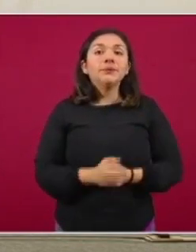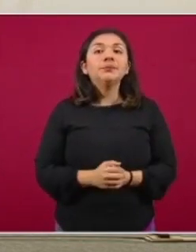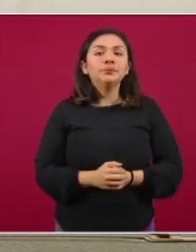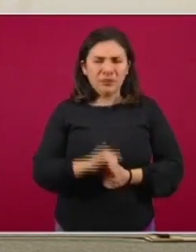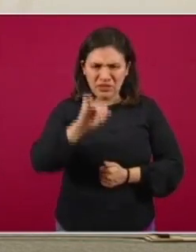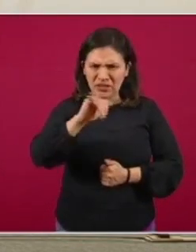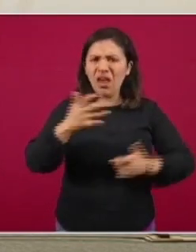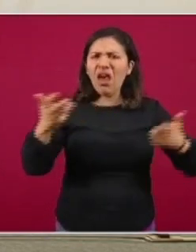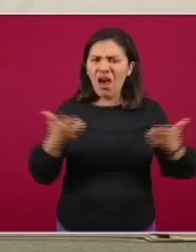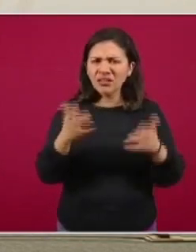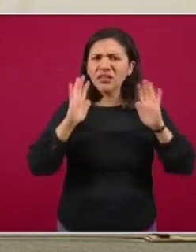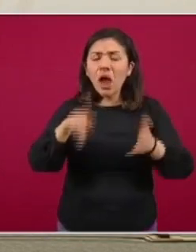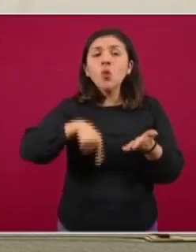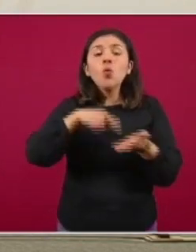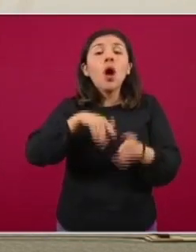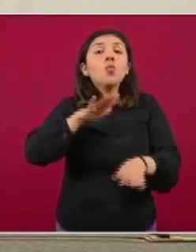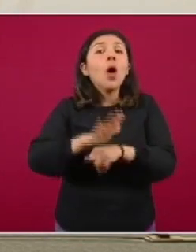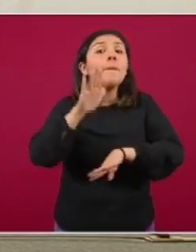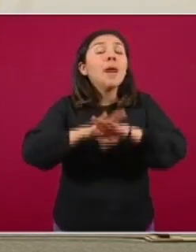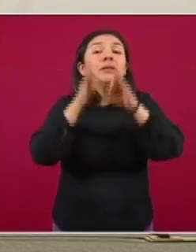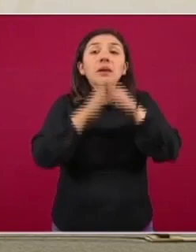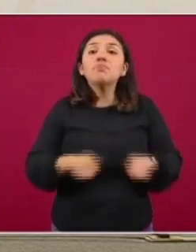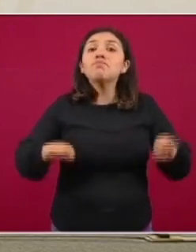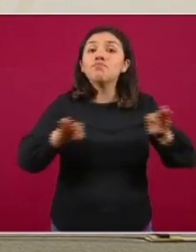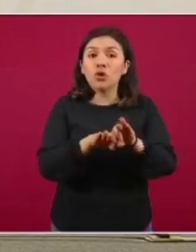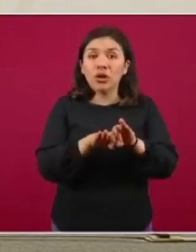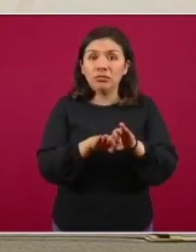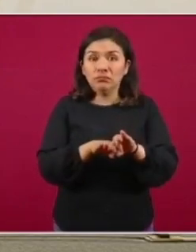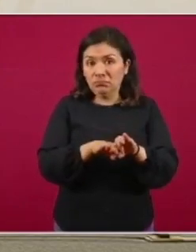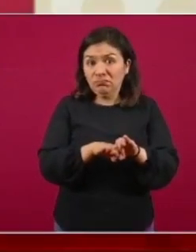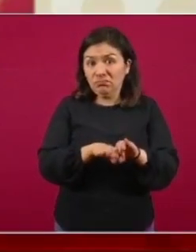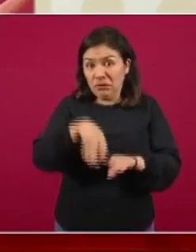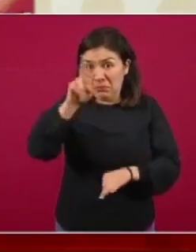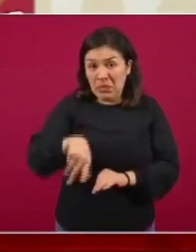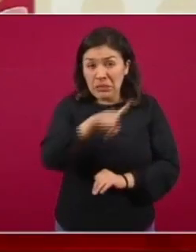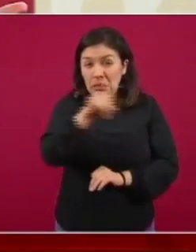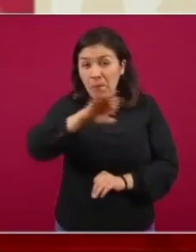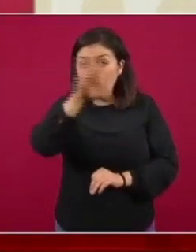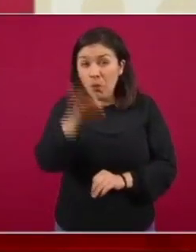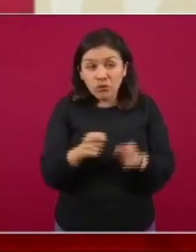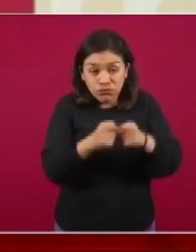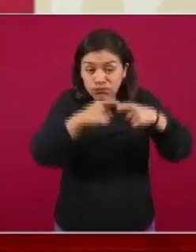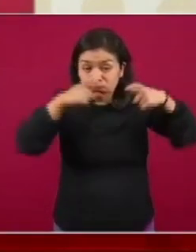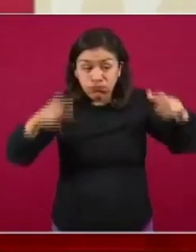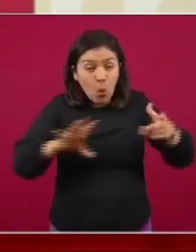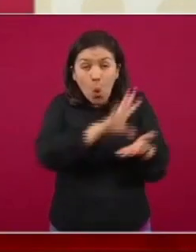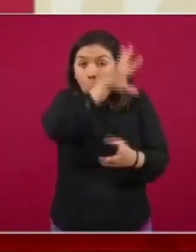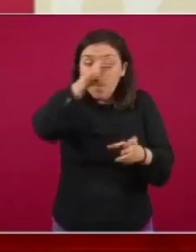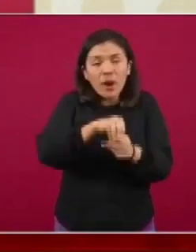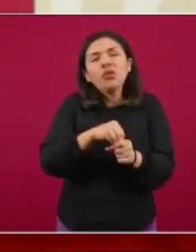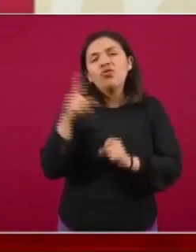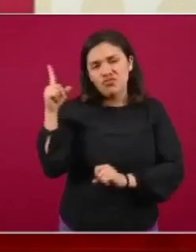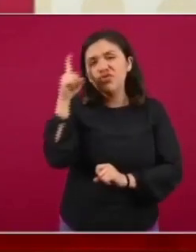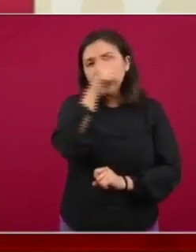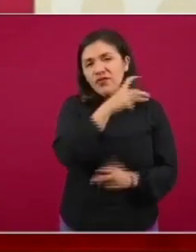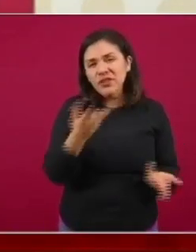sí se está haciendo en áreas prioritarias, ¿no? Es muy difícil extender el 100% de un territorio. Entonces, específicamente en